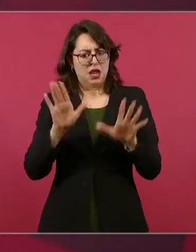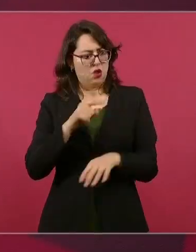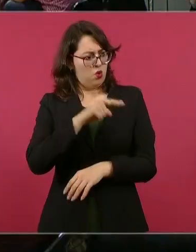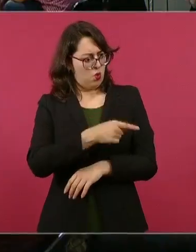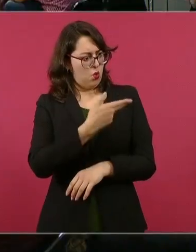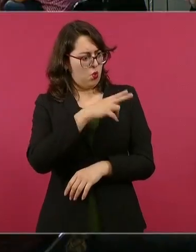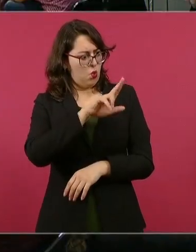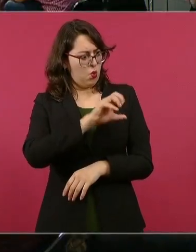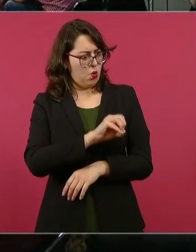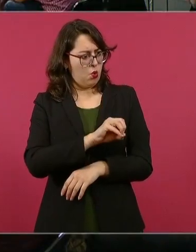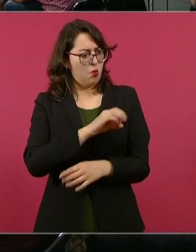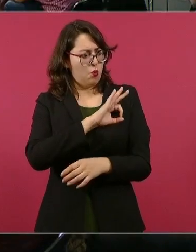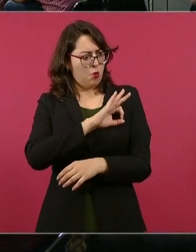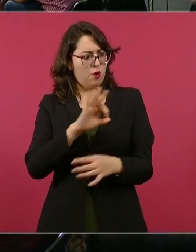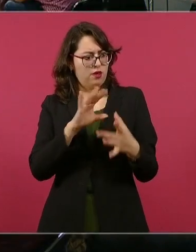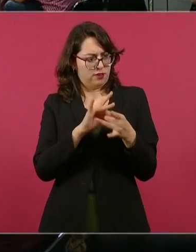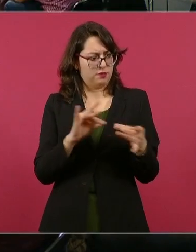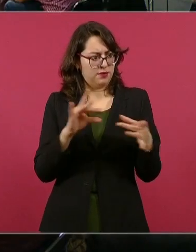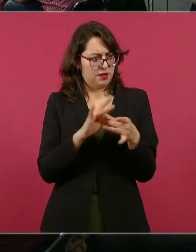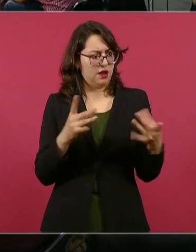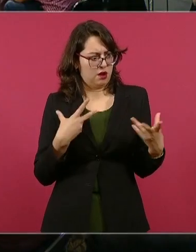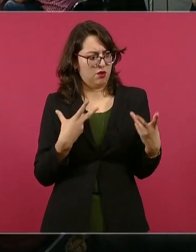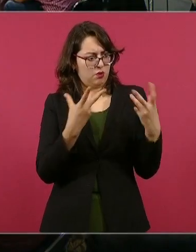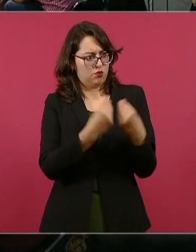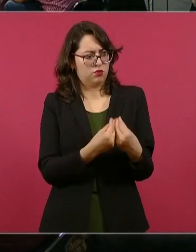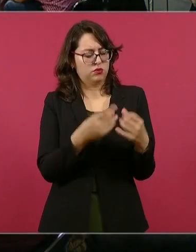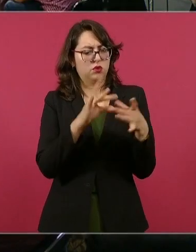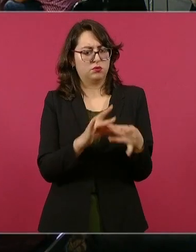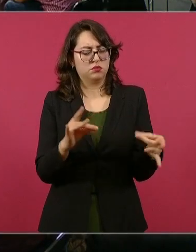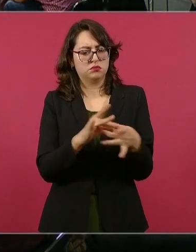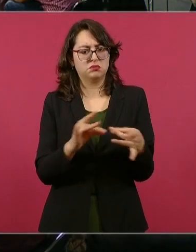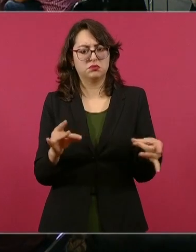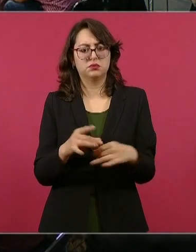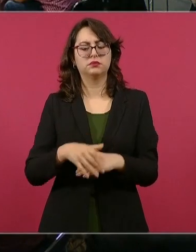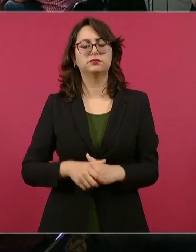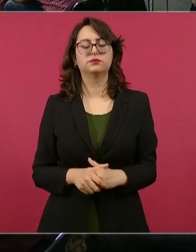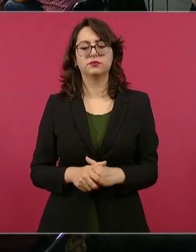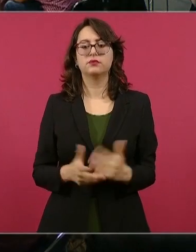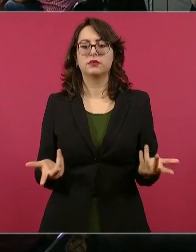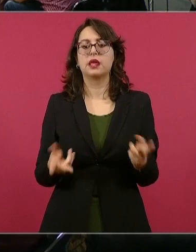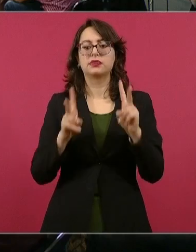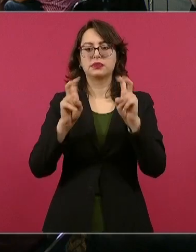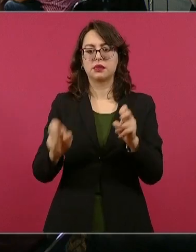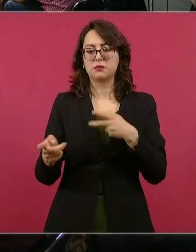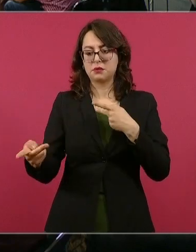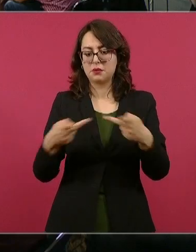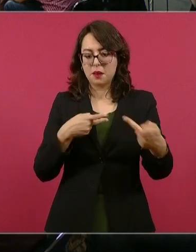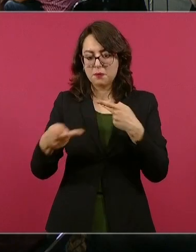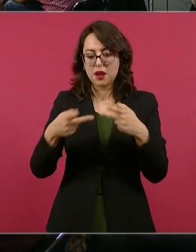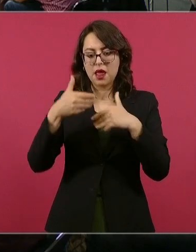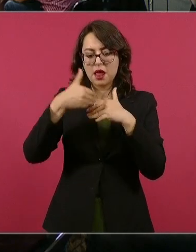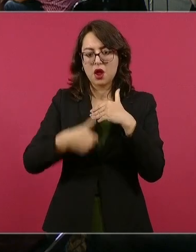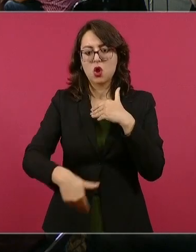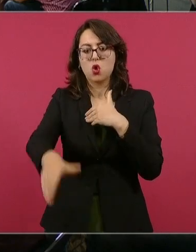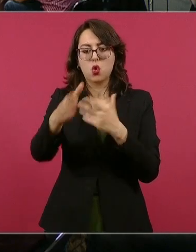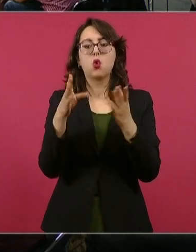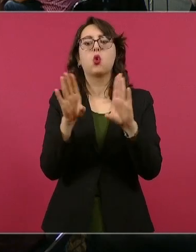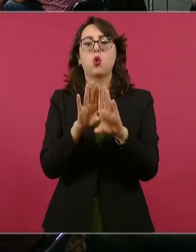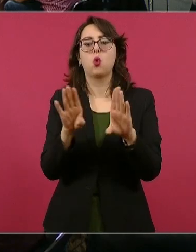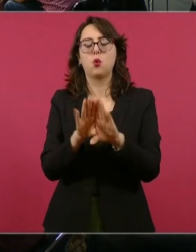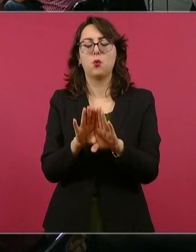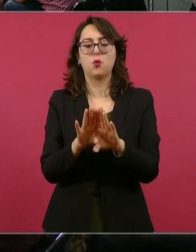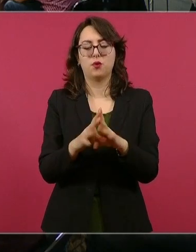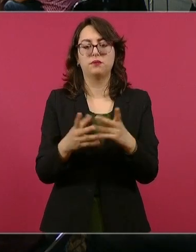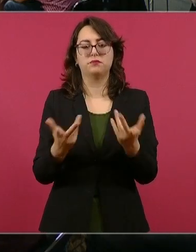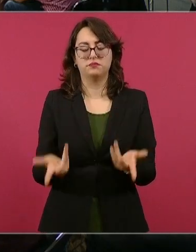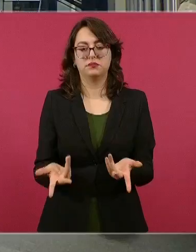y que tú los recibas y se explique cuál es el plan de salud en